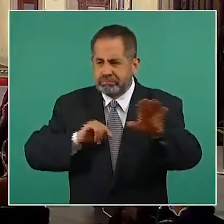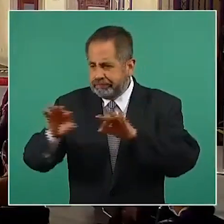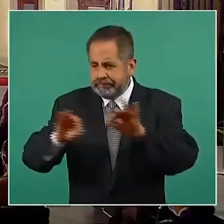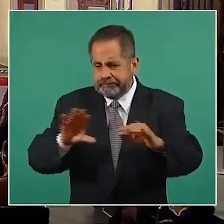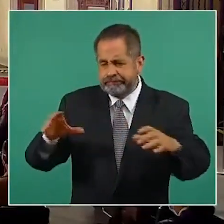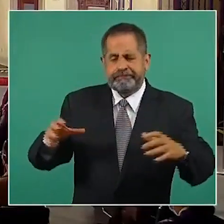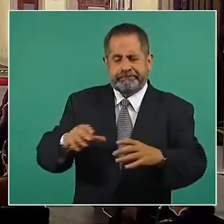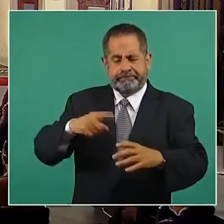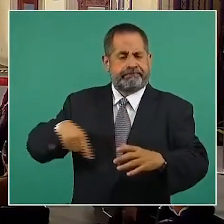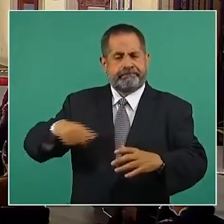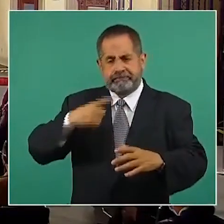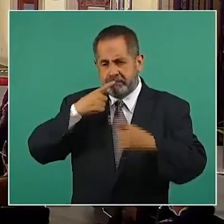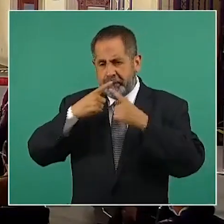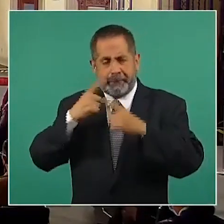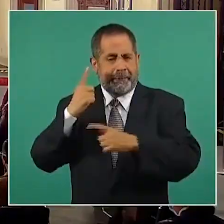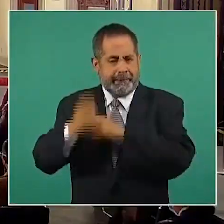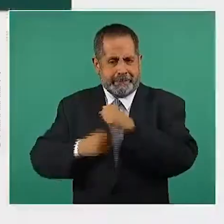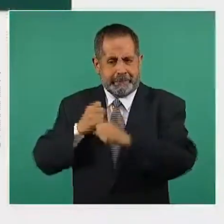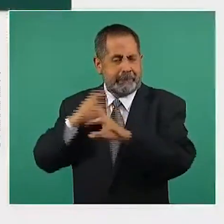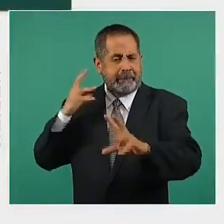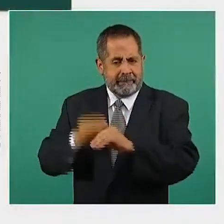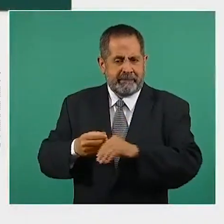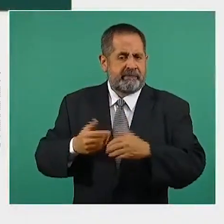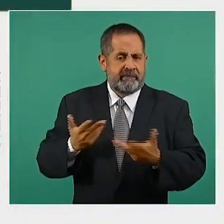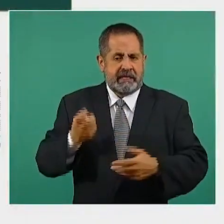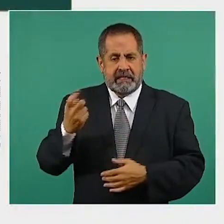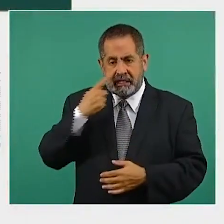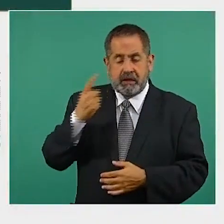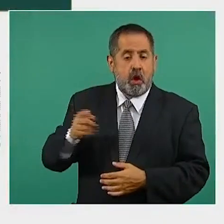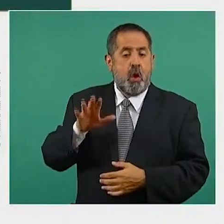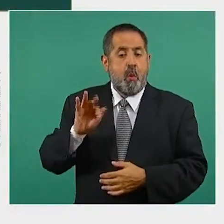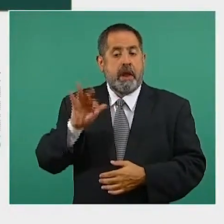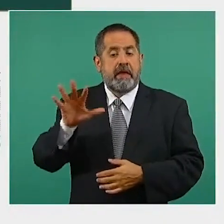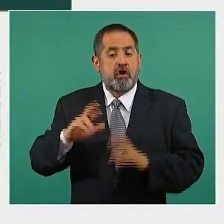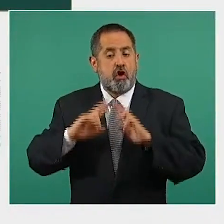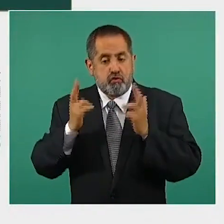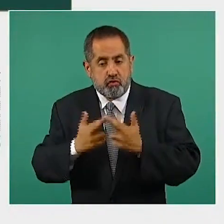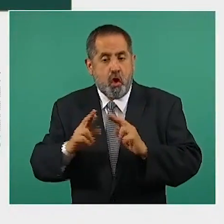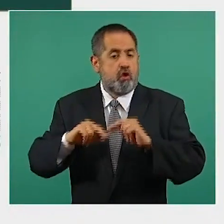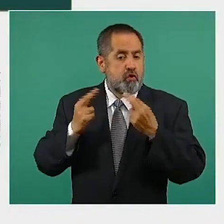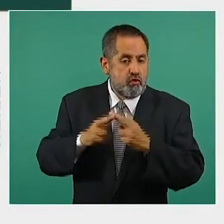que tuvo durante el año pasado y parte de 45 reuniones y sigue